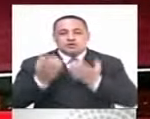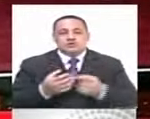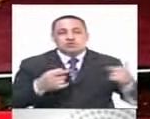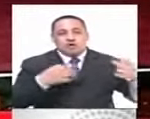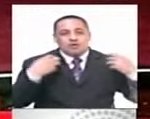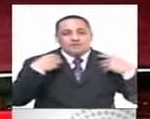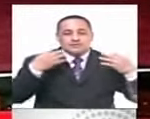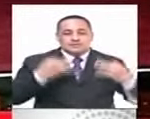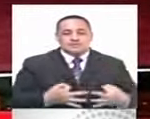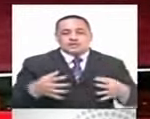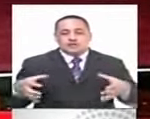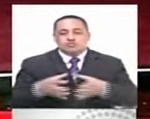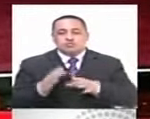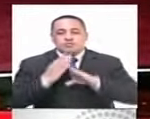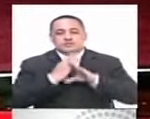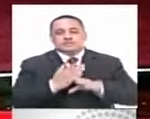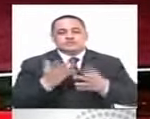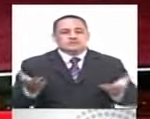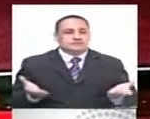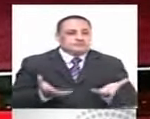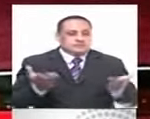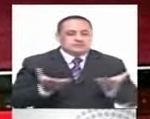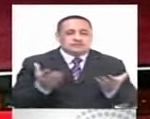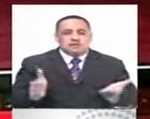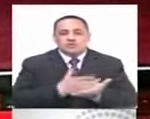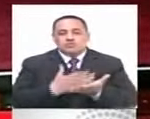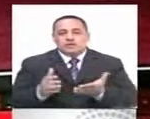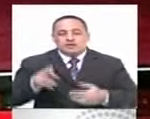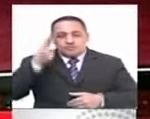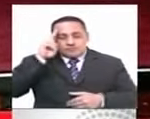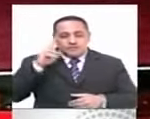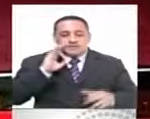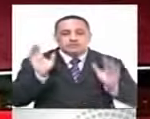oficialismo y la oposición. Y no existe confianza